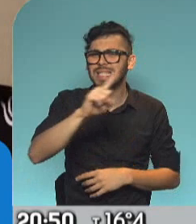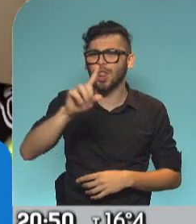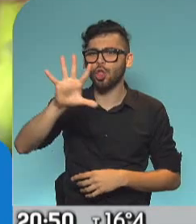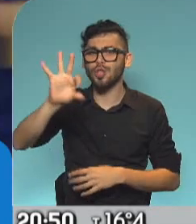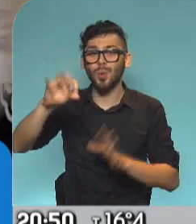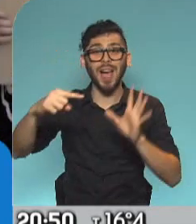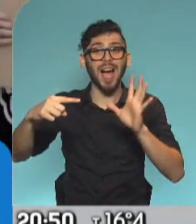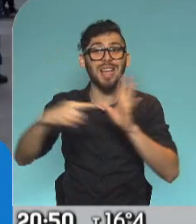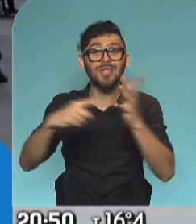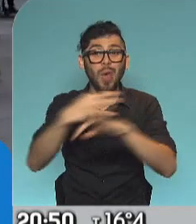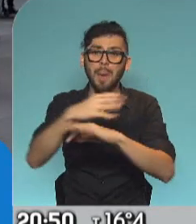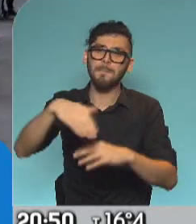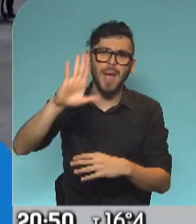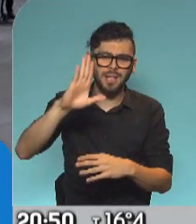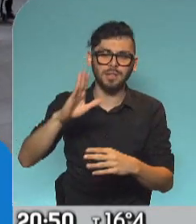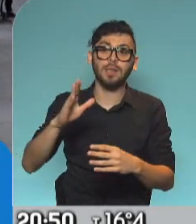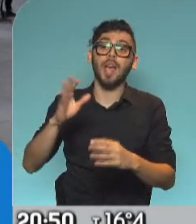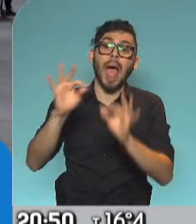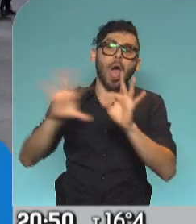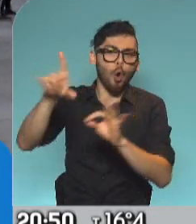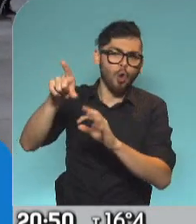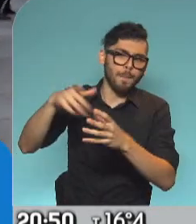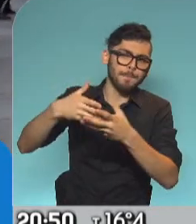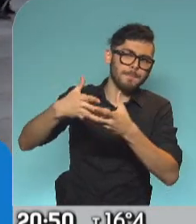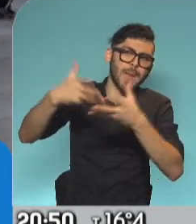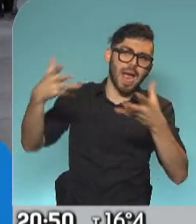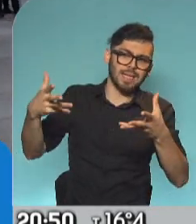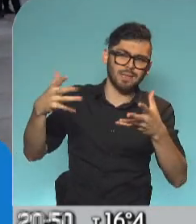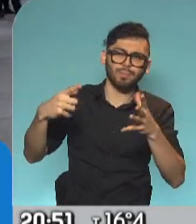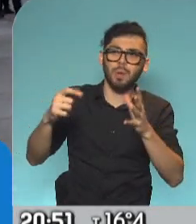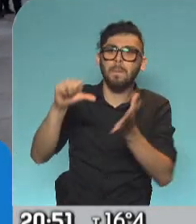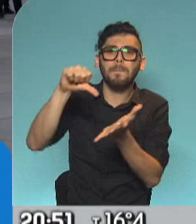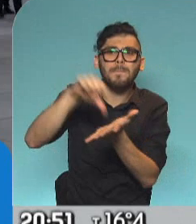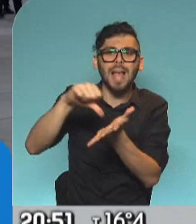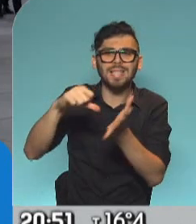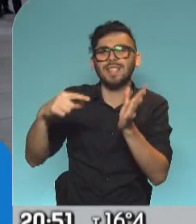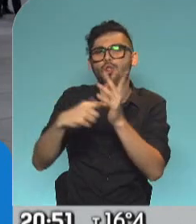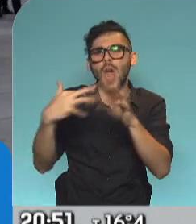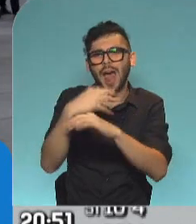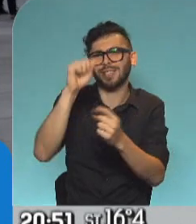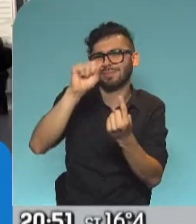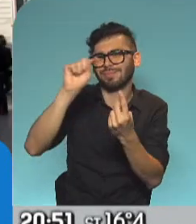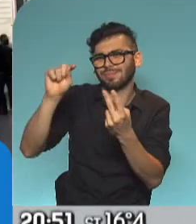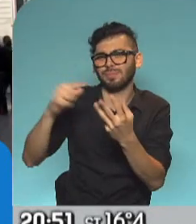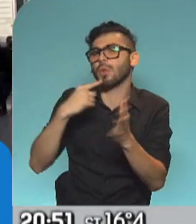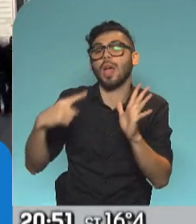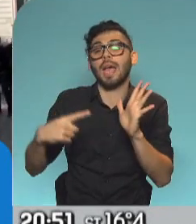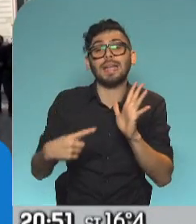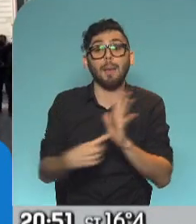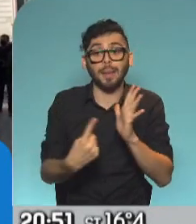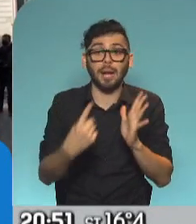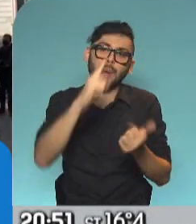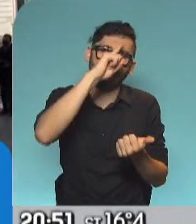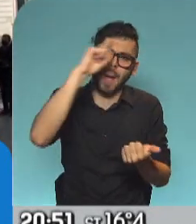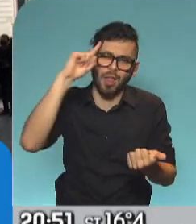lugar sobre todo en Europa, donde hay distintas ciudades por cada uno de los países. Estamos hablando sobre todo las capitales como el caso de Madrid,